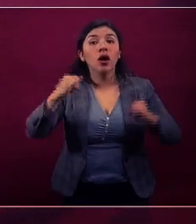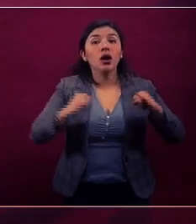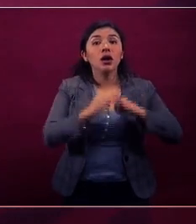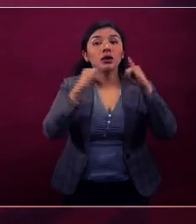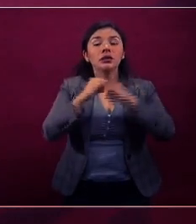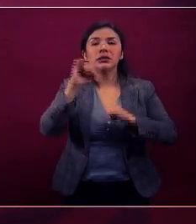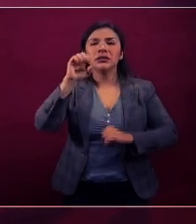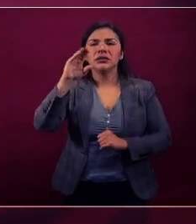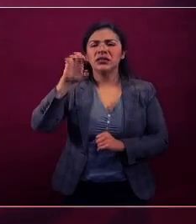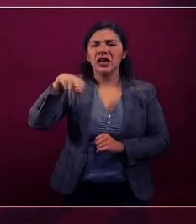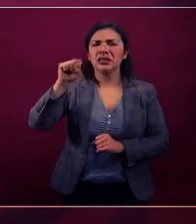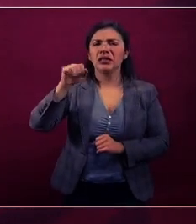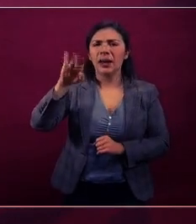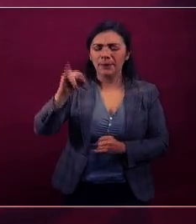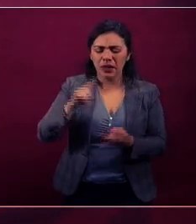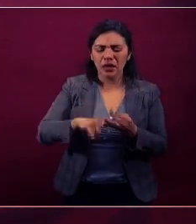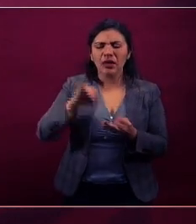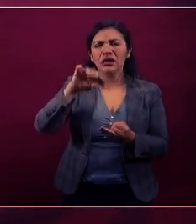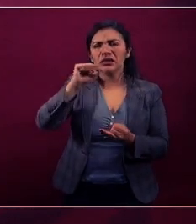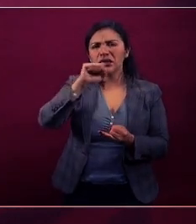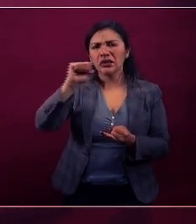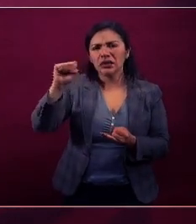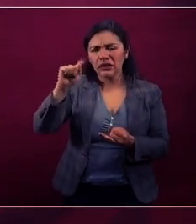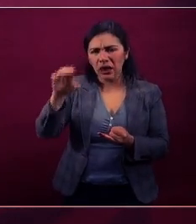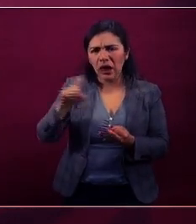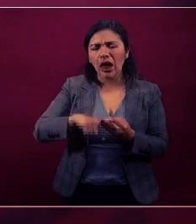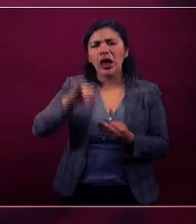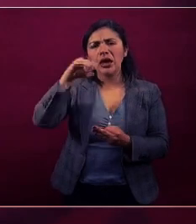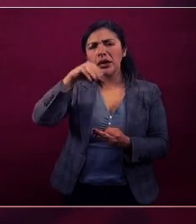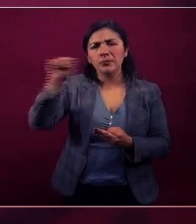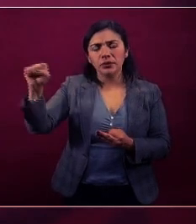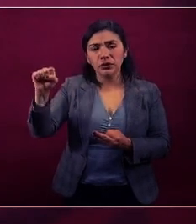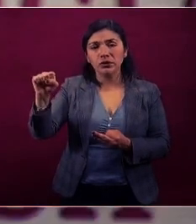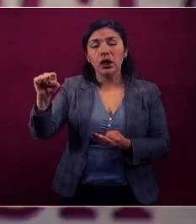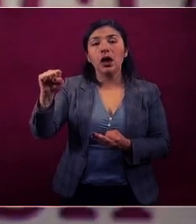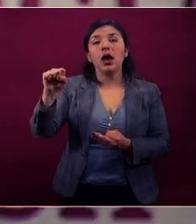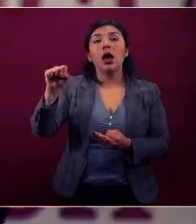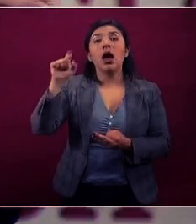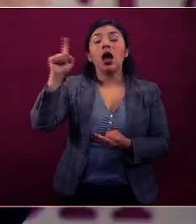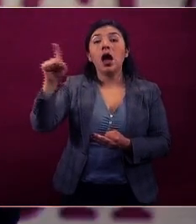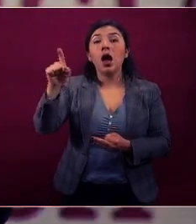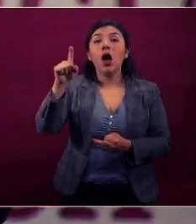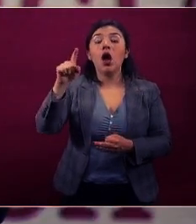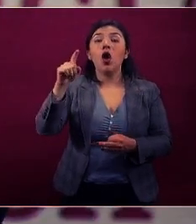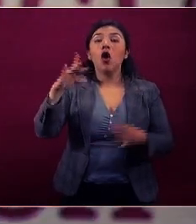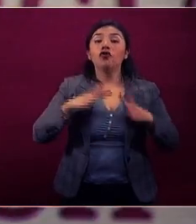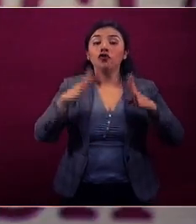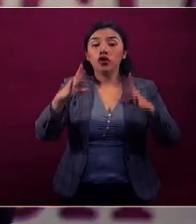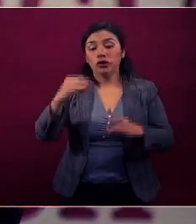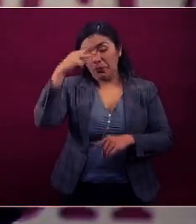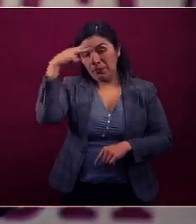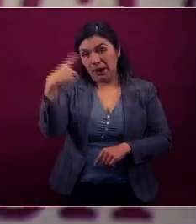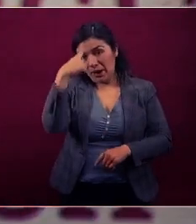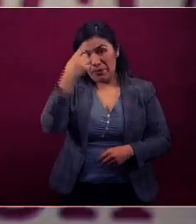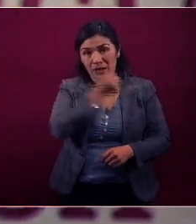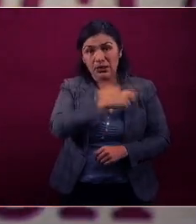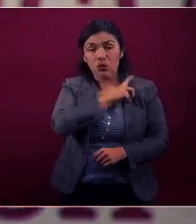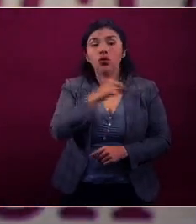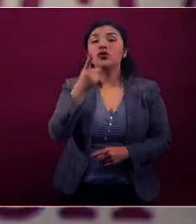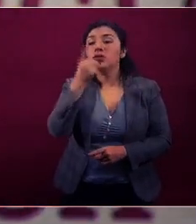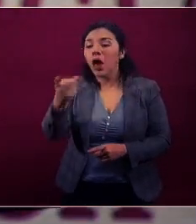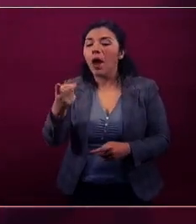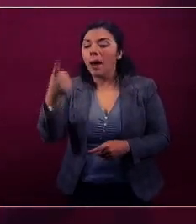sea INSABI, ISSSTE o Seguro Social. La Fundación Mexicana para la Salud te dice a qué hospital tienes que ir. Si tú llegas por ti